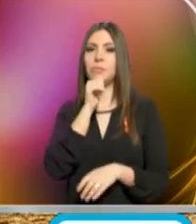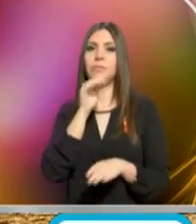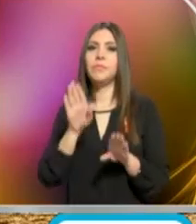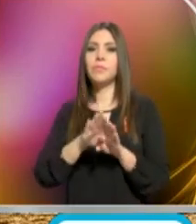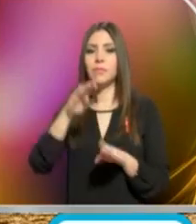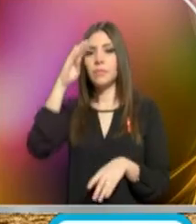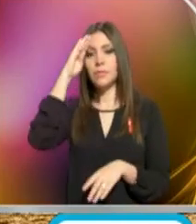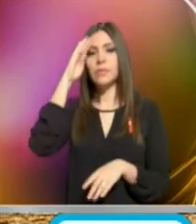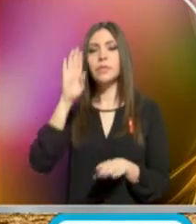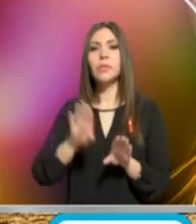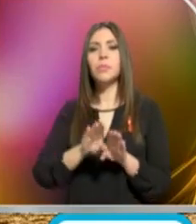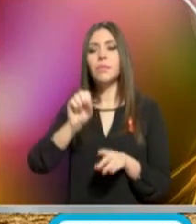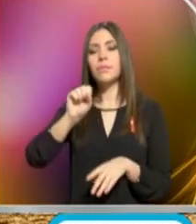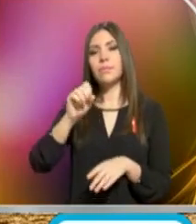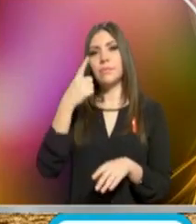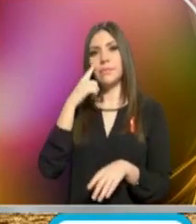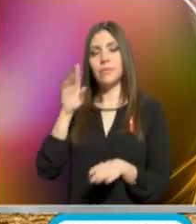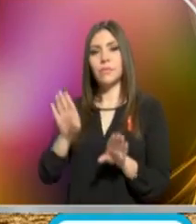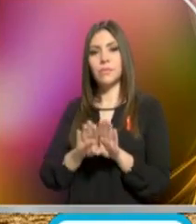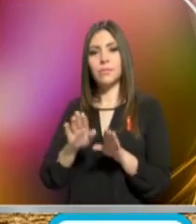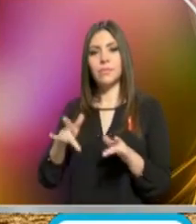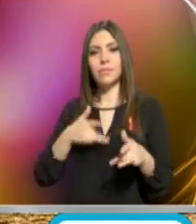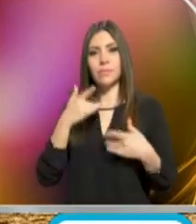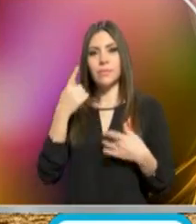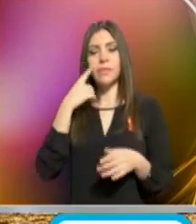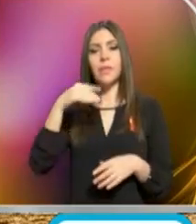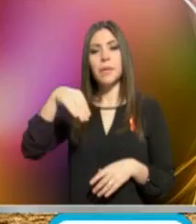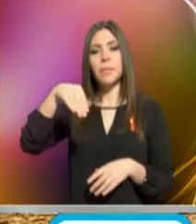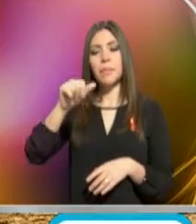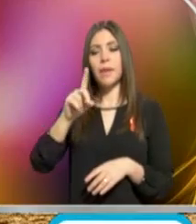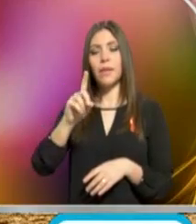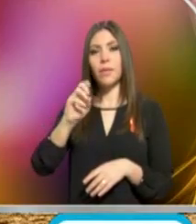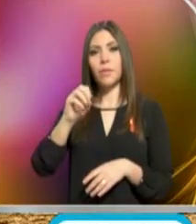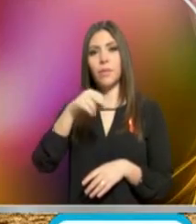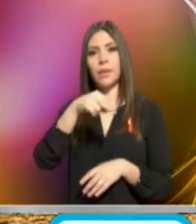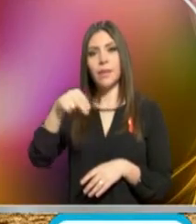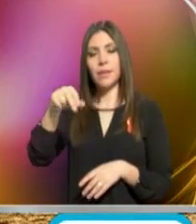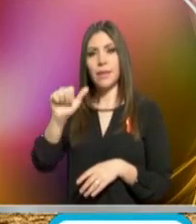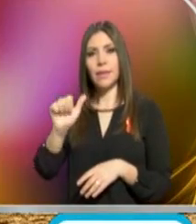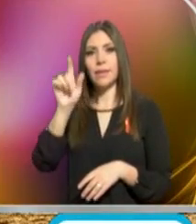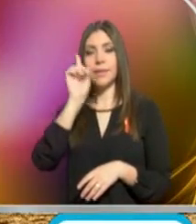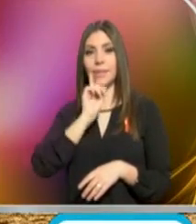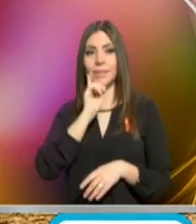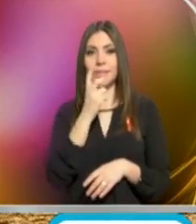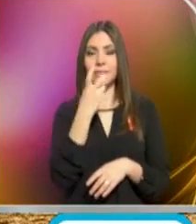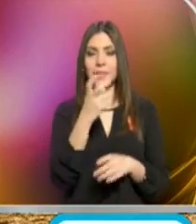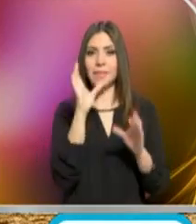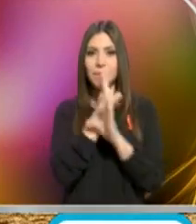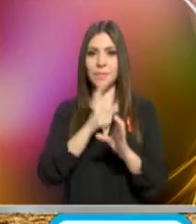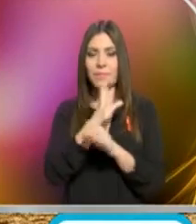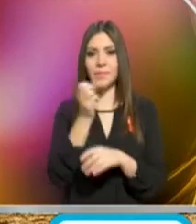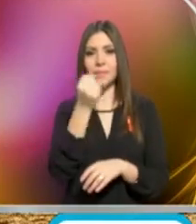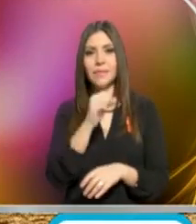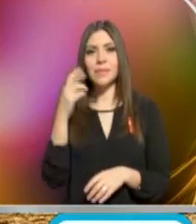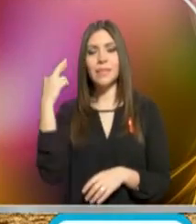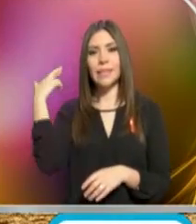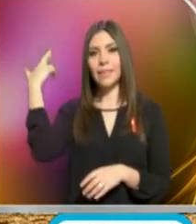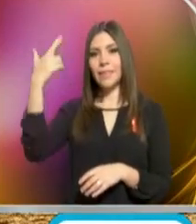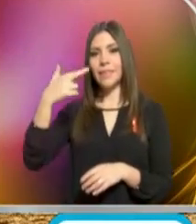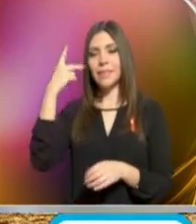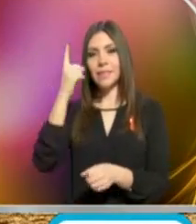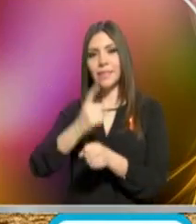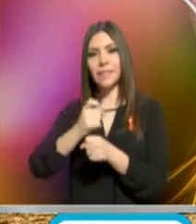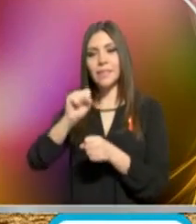de pensar en sensualidad sin pensar en Madonna. Ah, sí. Madonna, la reina, por supuesto, de la Claro.